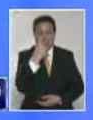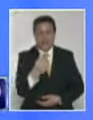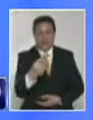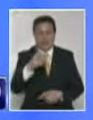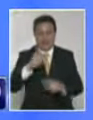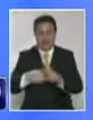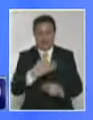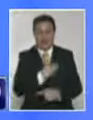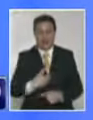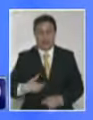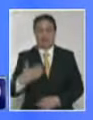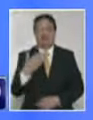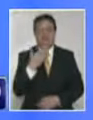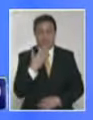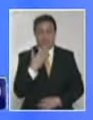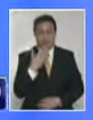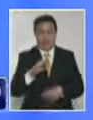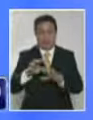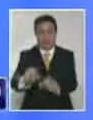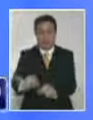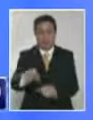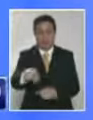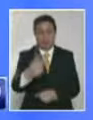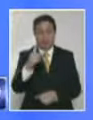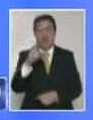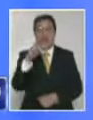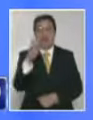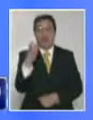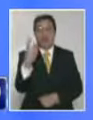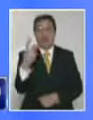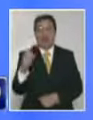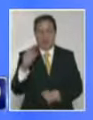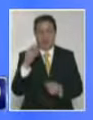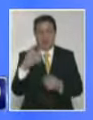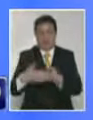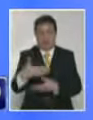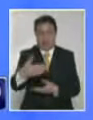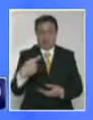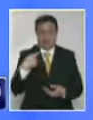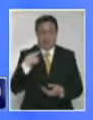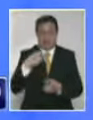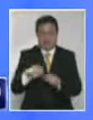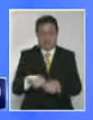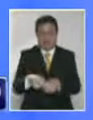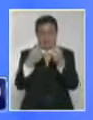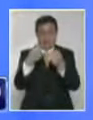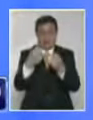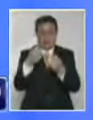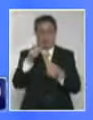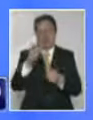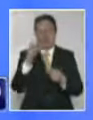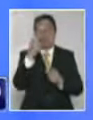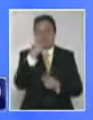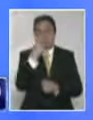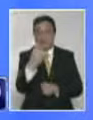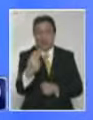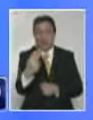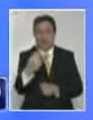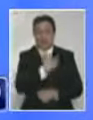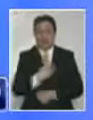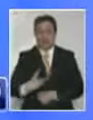el expresidente Pinochet lo tuvo en su momento, cuando tuvo una tremenda deuda del Mercurio y la salvó. Se la salvó de la quiebra. O sea, podía, si él hubiera